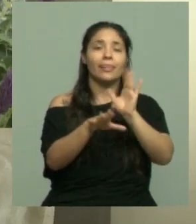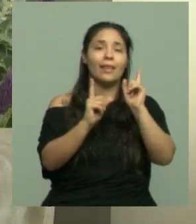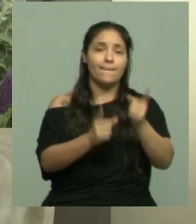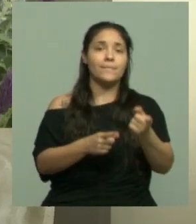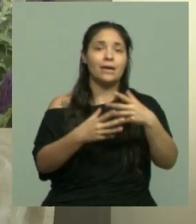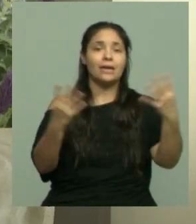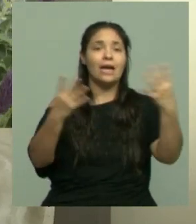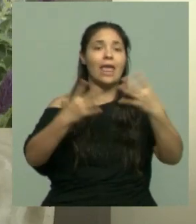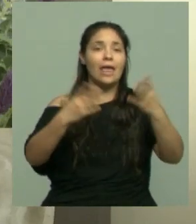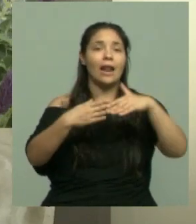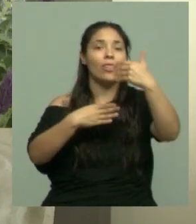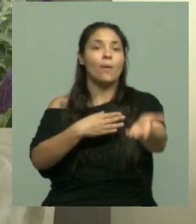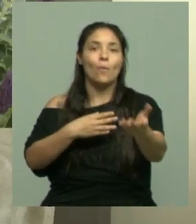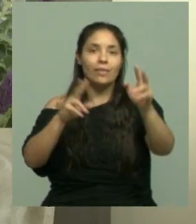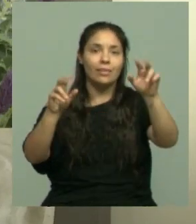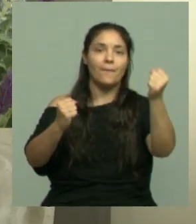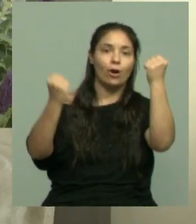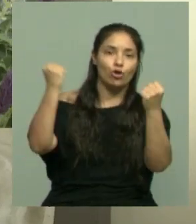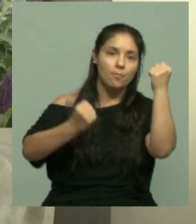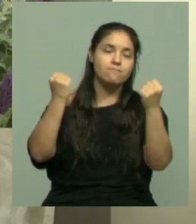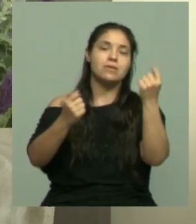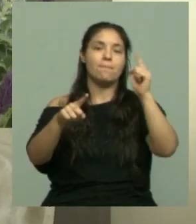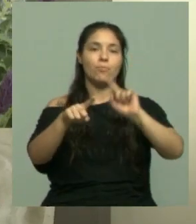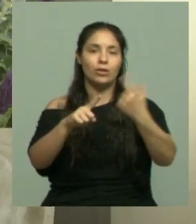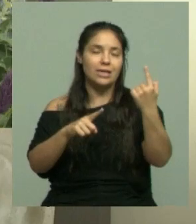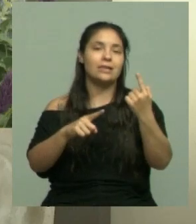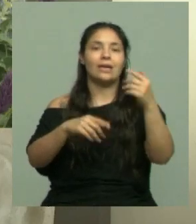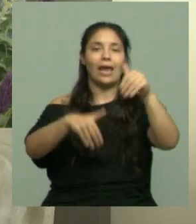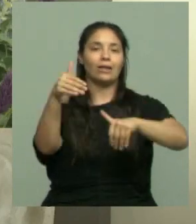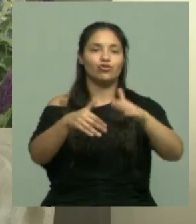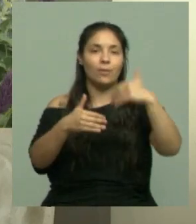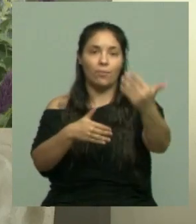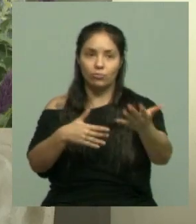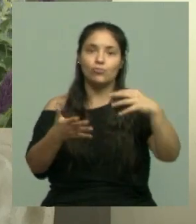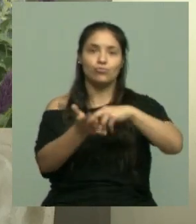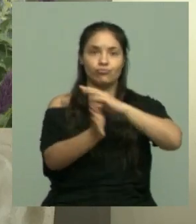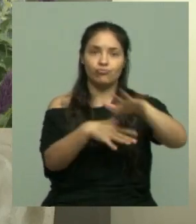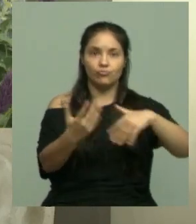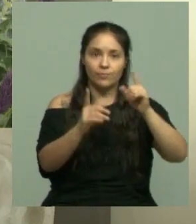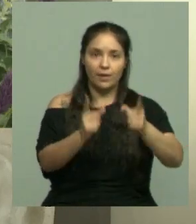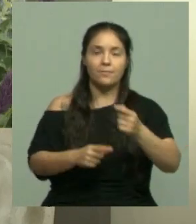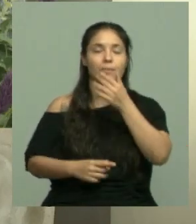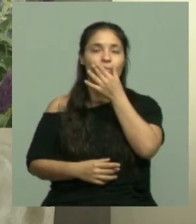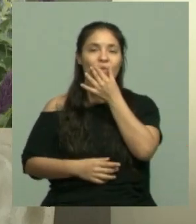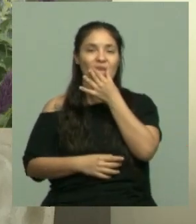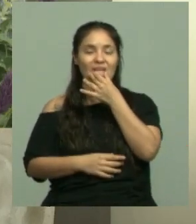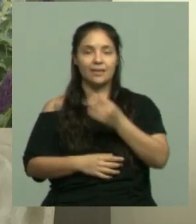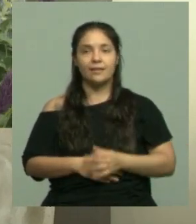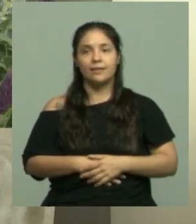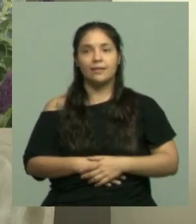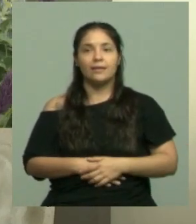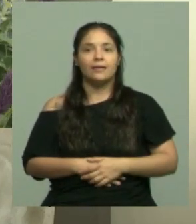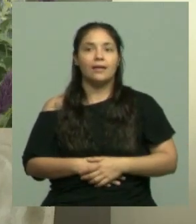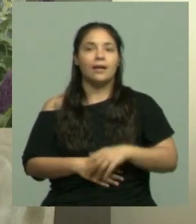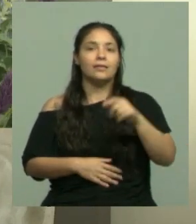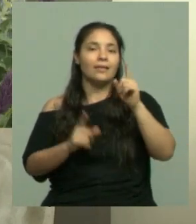materia económica, financiera y en materia política para lo que serían las próximas elecciones y la formación de gobierno que vaya a depender. Bueno, tenemos que hacer el